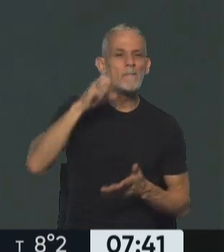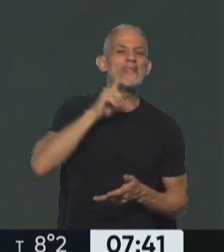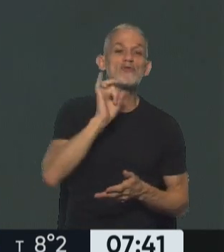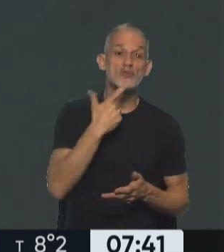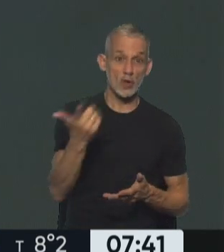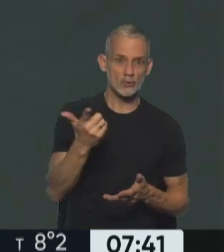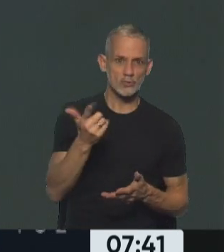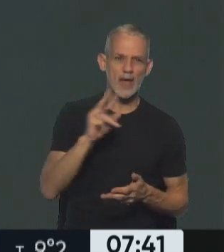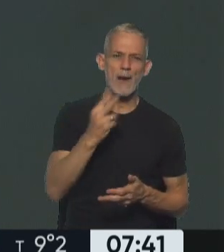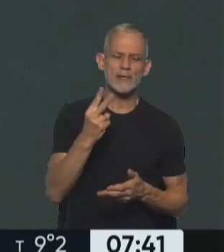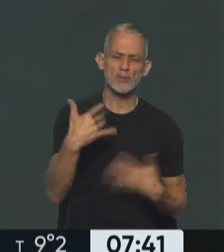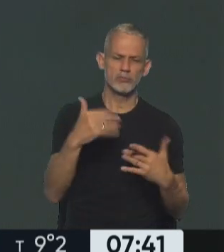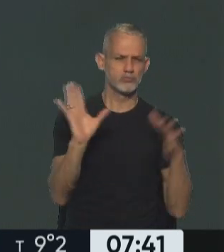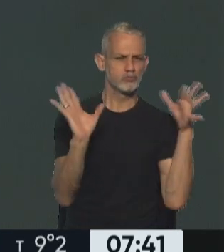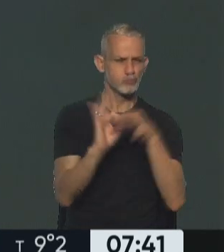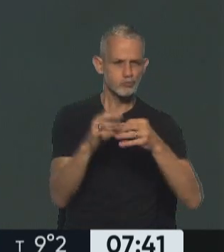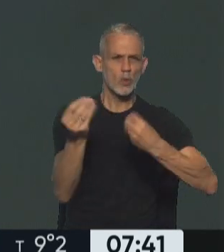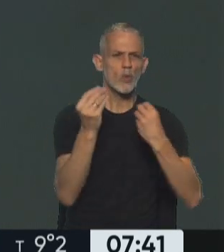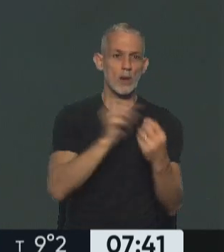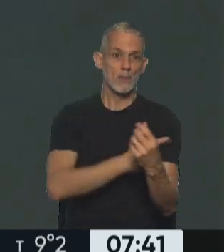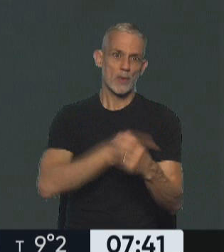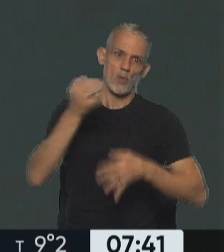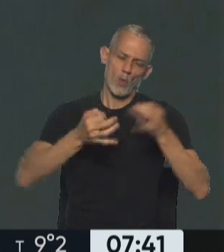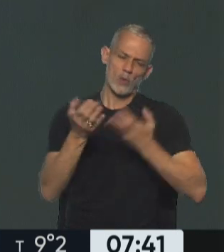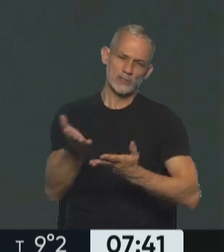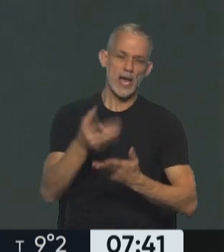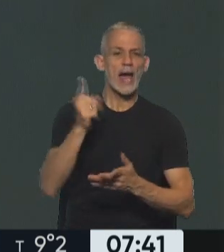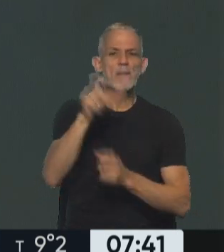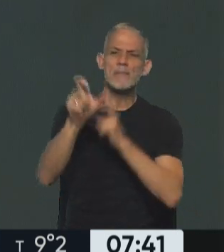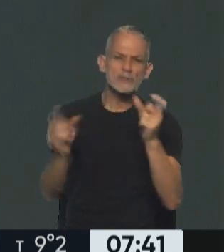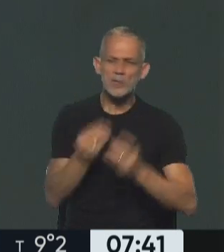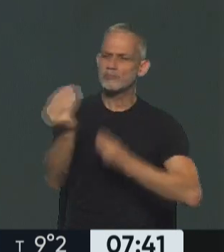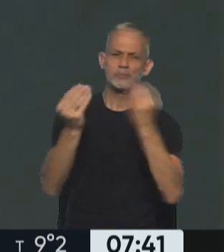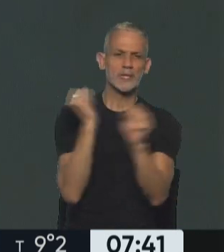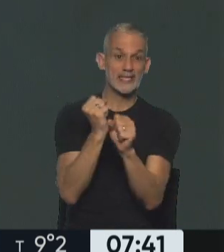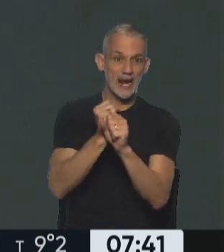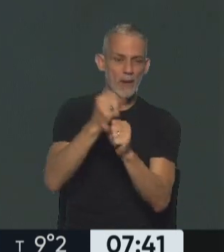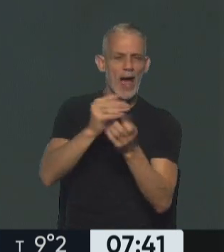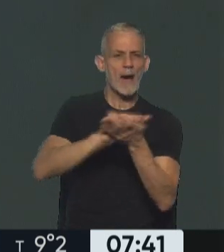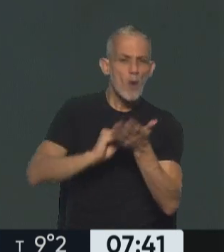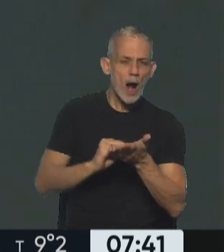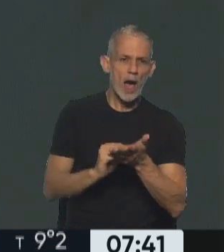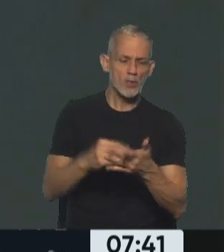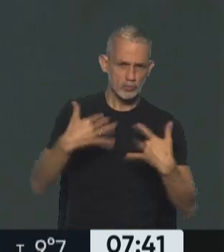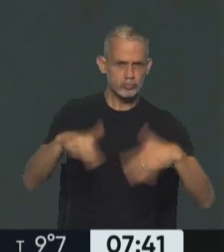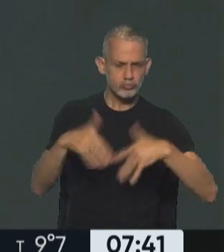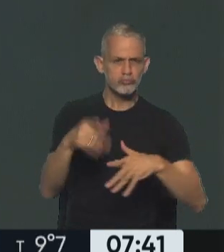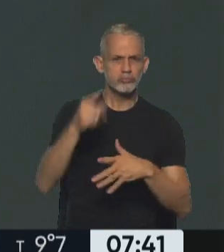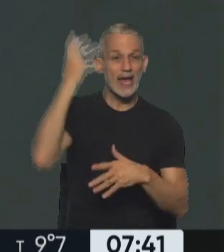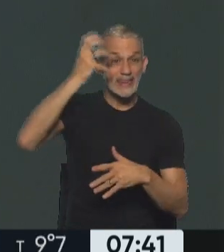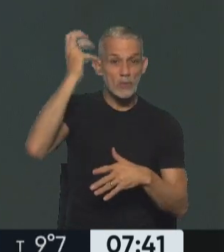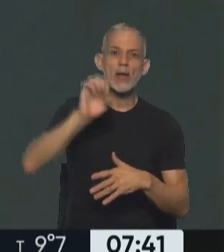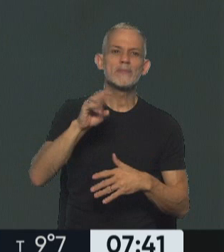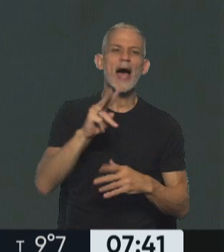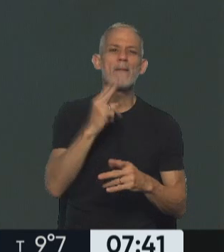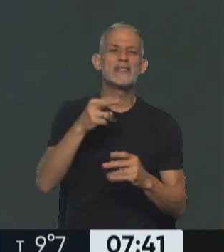un apellido muy vinculado con el Poder Judicial. Hay funcionarios judiciales y abogados de mucha actividad en tribunales que